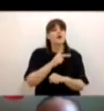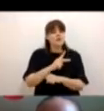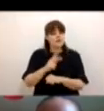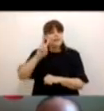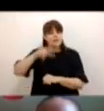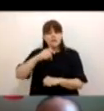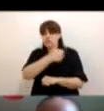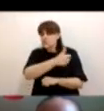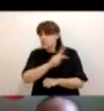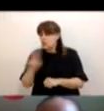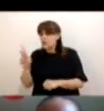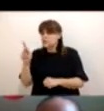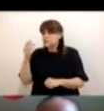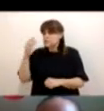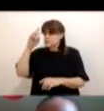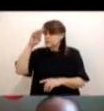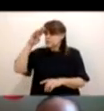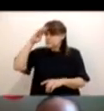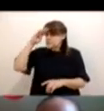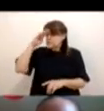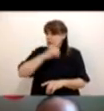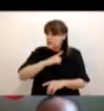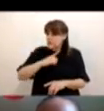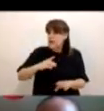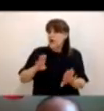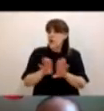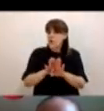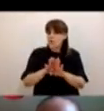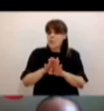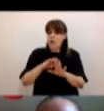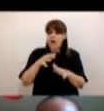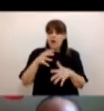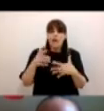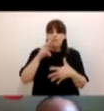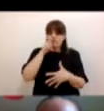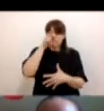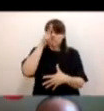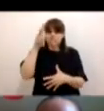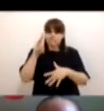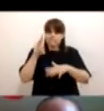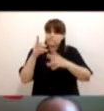logramos que en esos entornos se rompa esa cadena de violencia la siguiente por favor